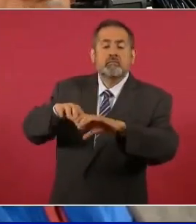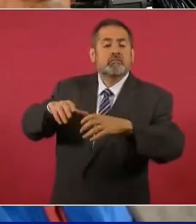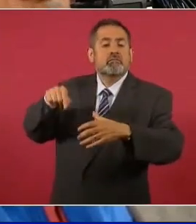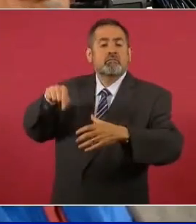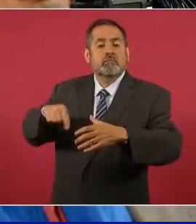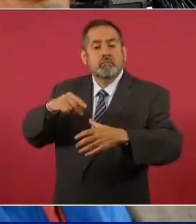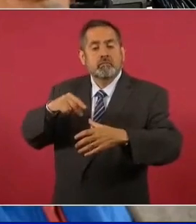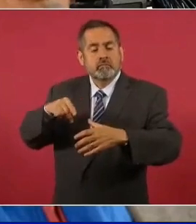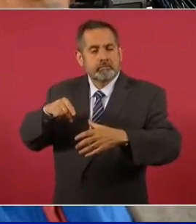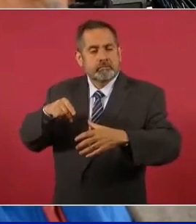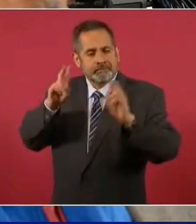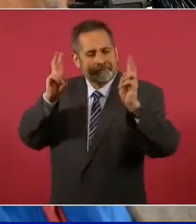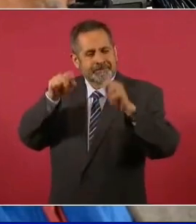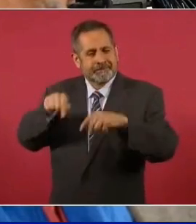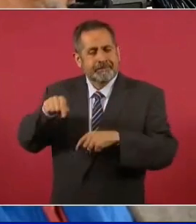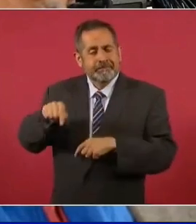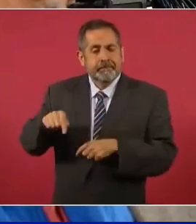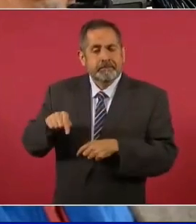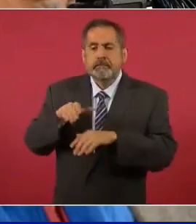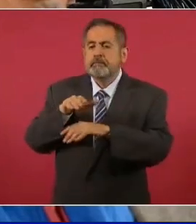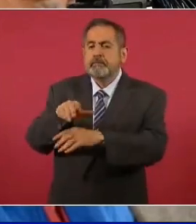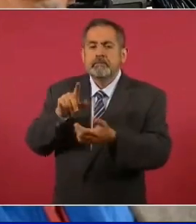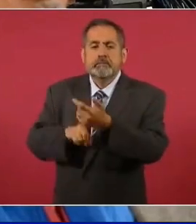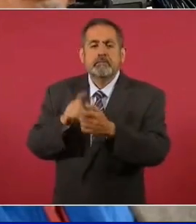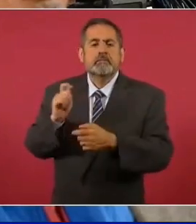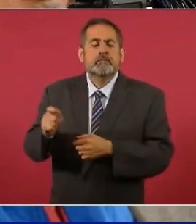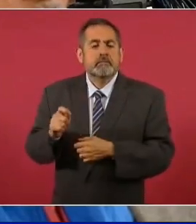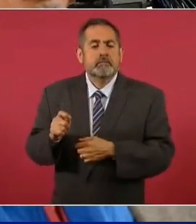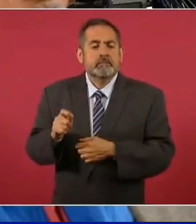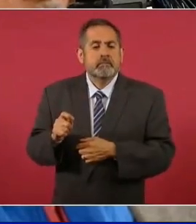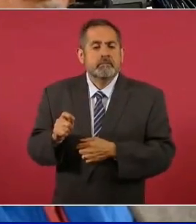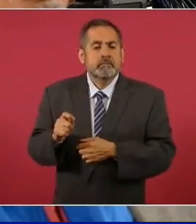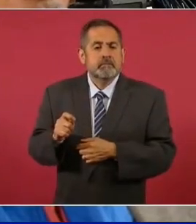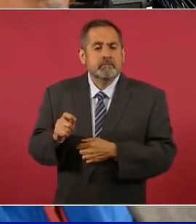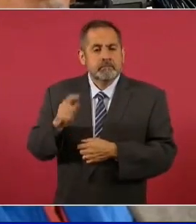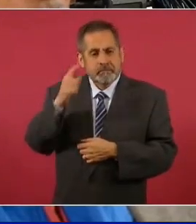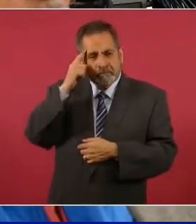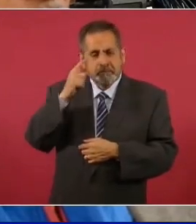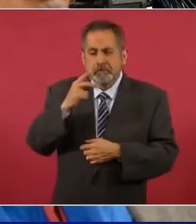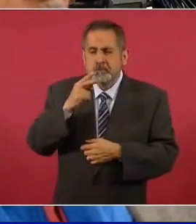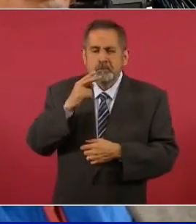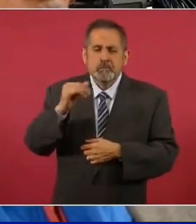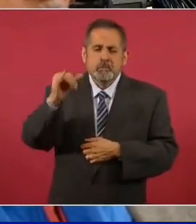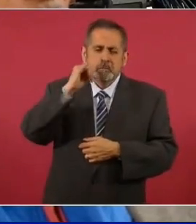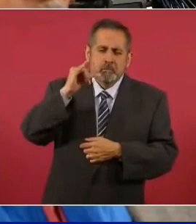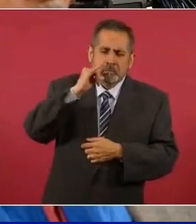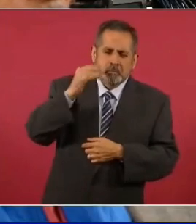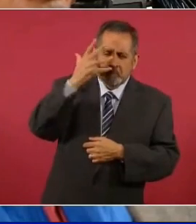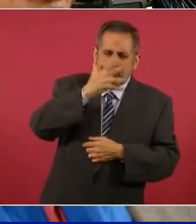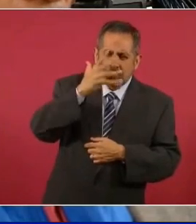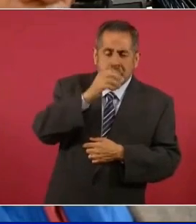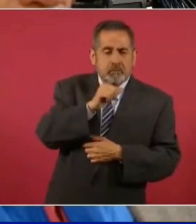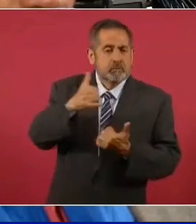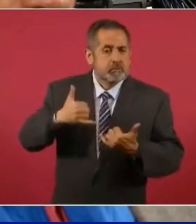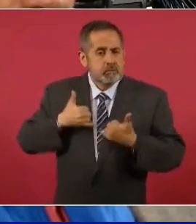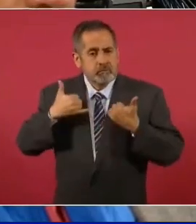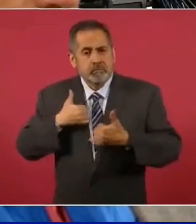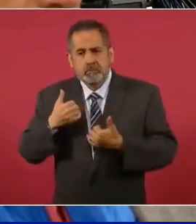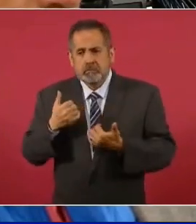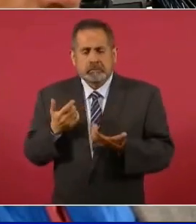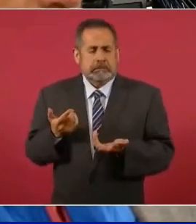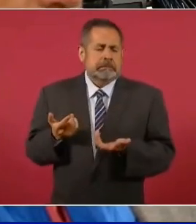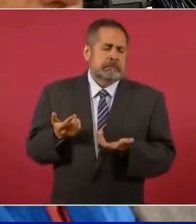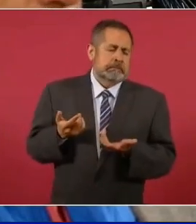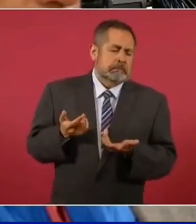el uso nocivo o las acciones sobre todo con el exceso del consumo del alcohol entre las jóvenes y los jóvenes